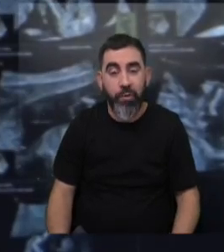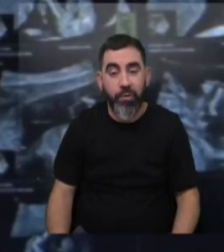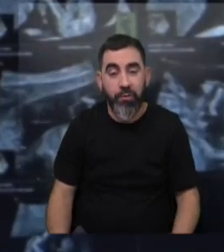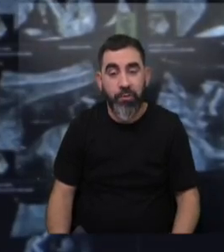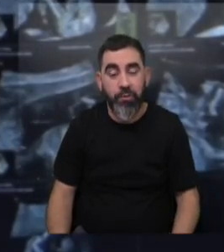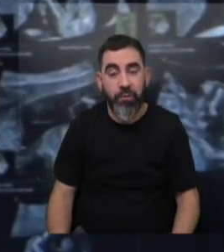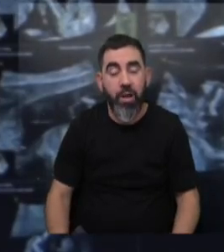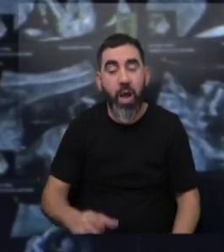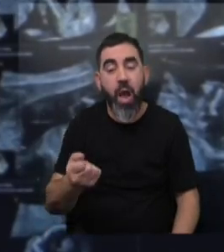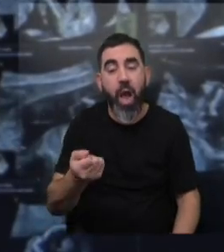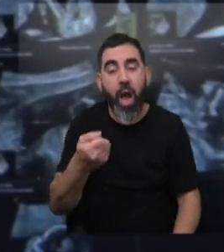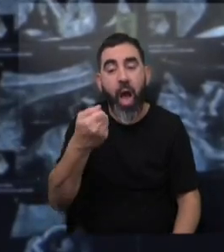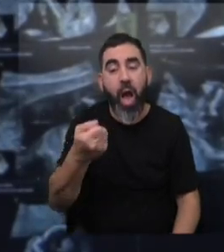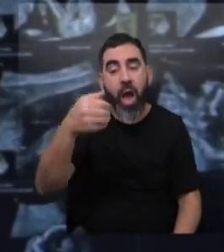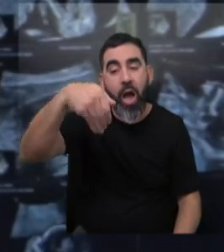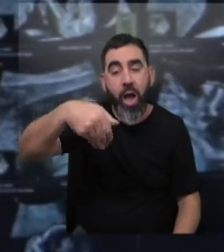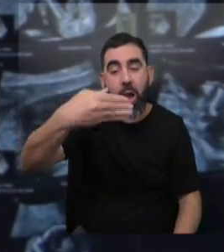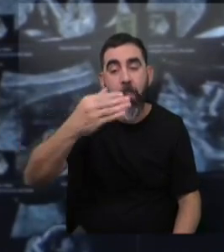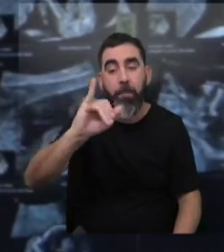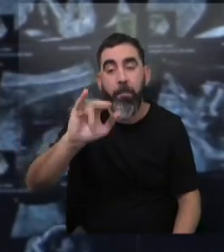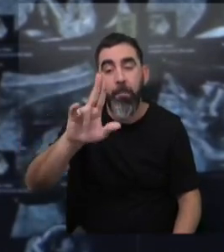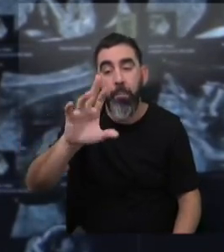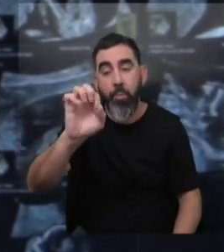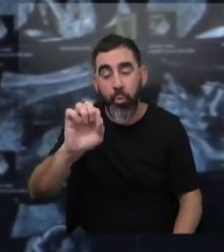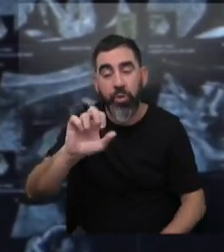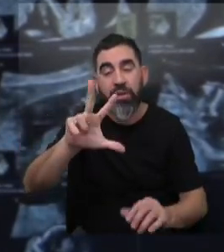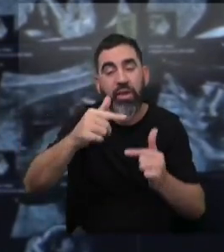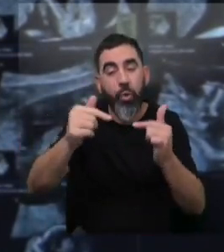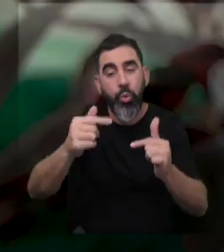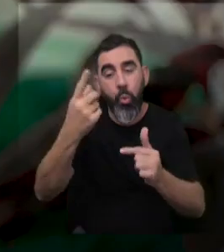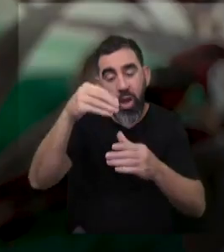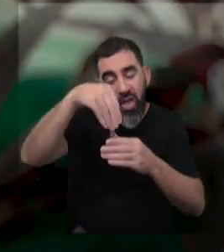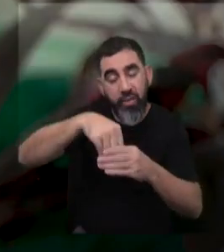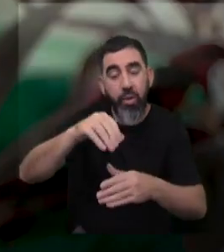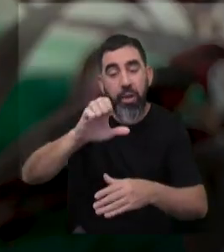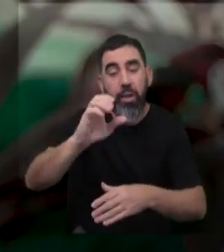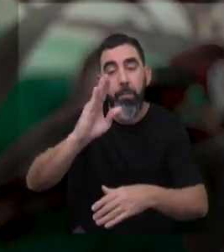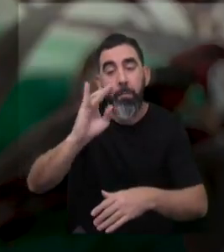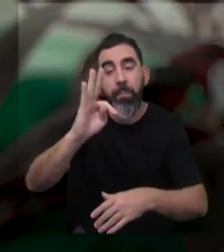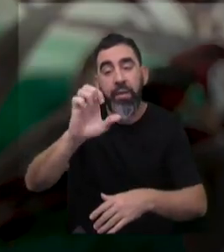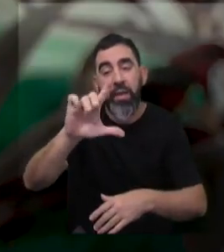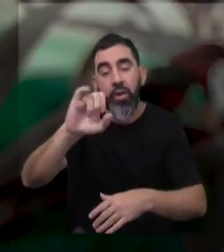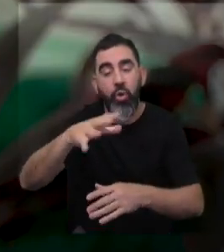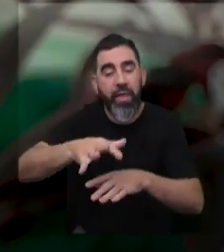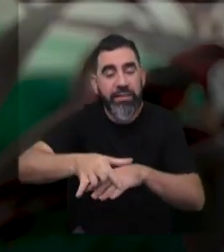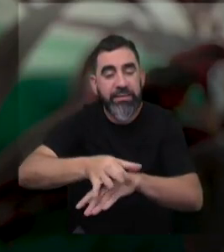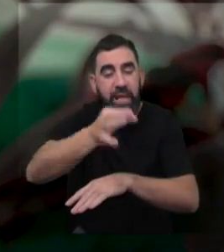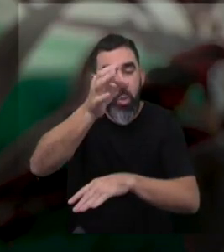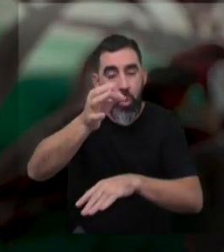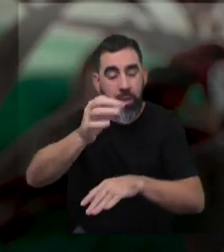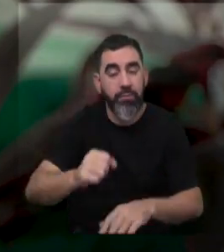El amnios es una membrana que tiene 3 capas. Una capa interna, que es un epitelio de células con determinadas